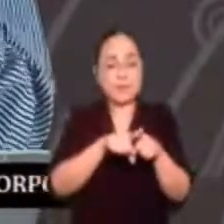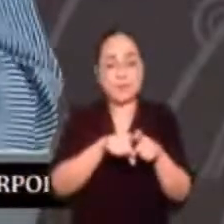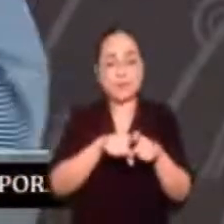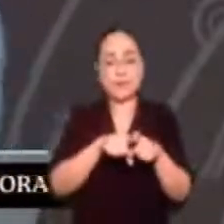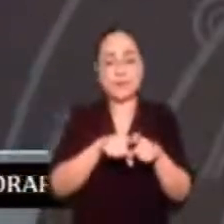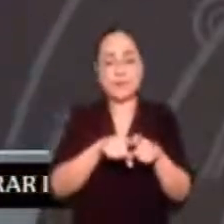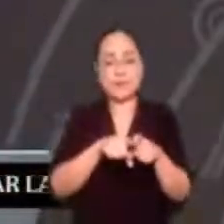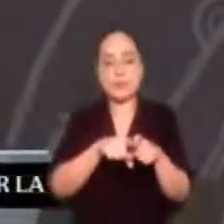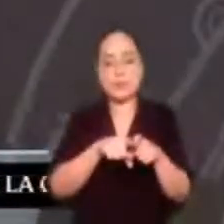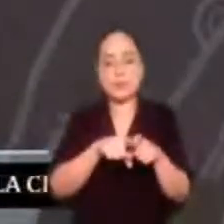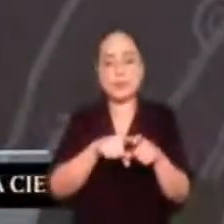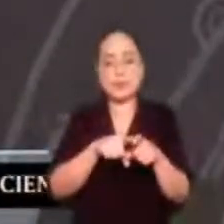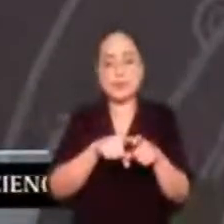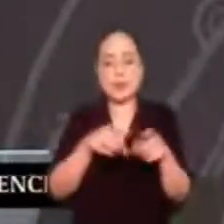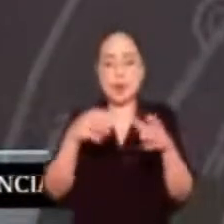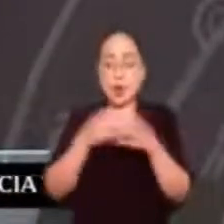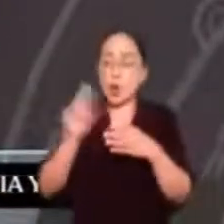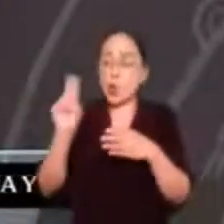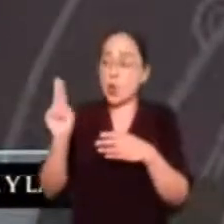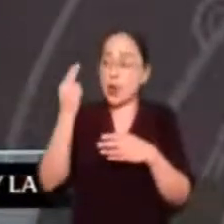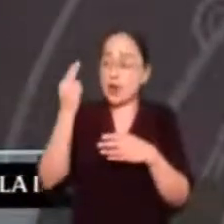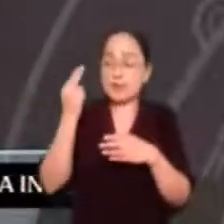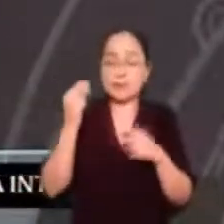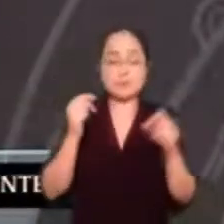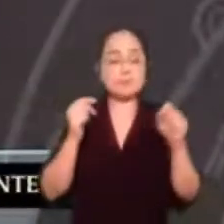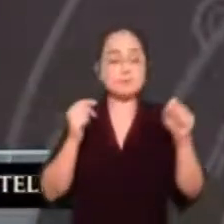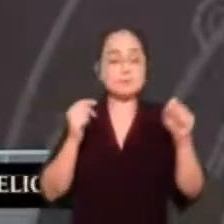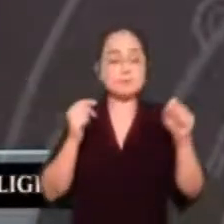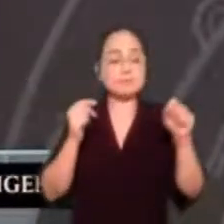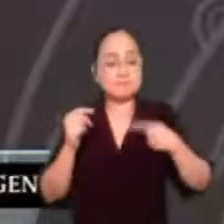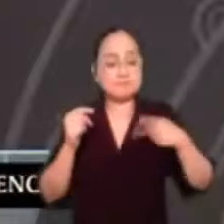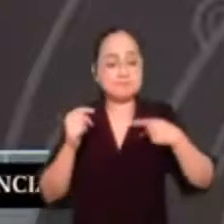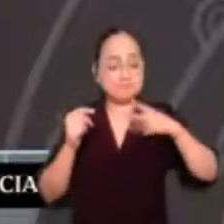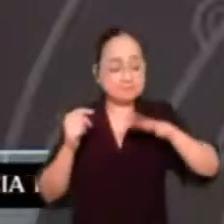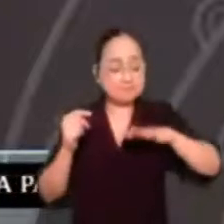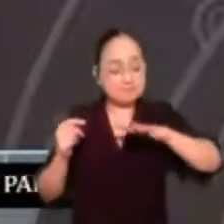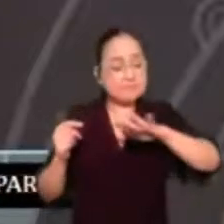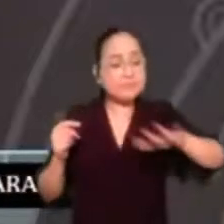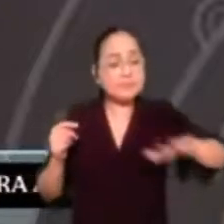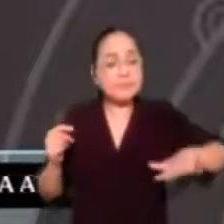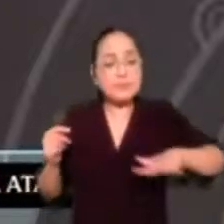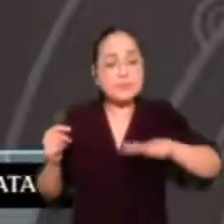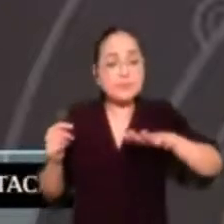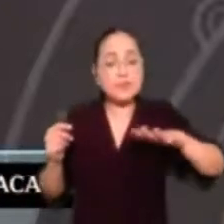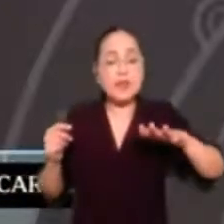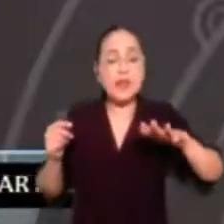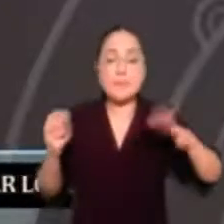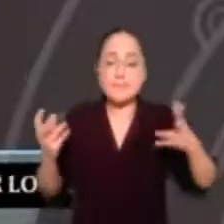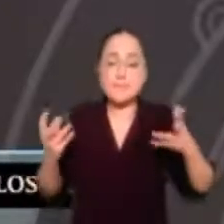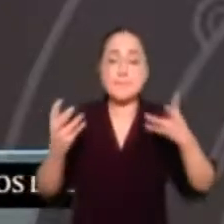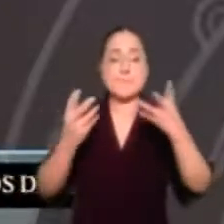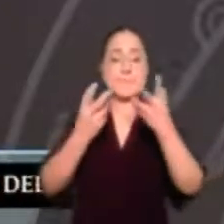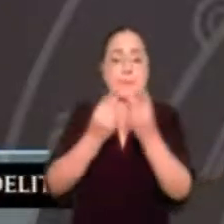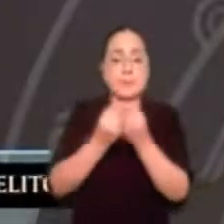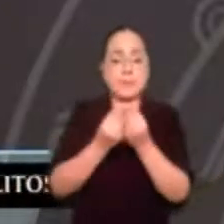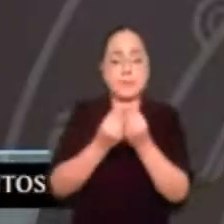Unión Universitaria, igual número de la vida ciudadana y